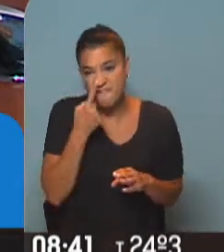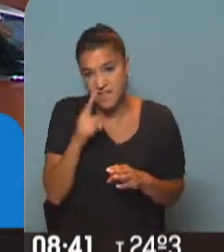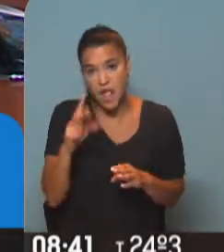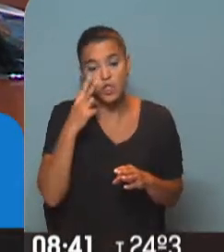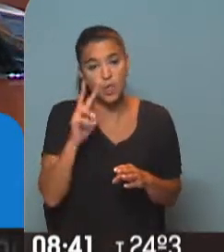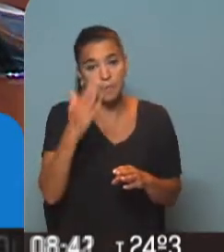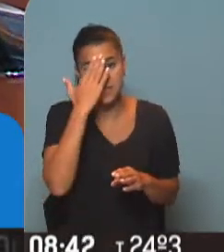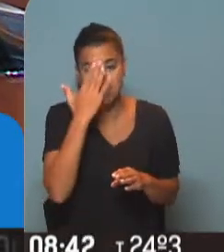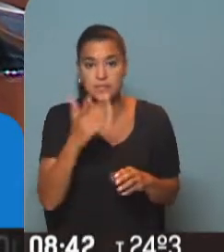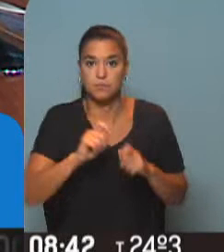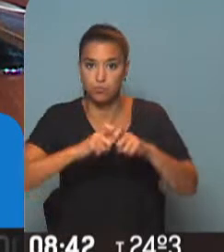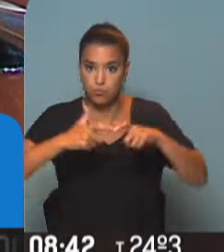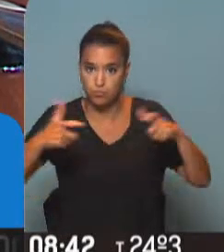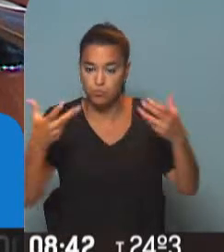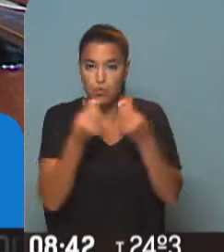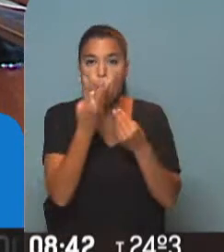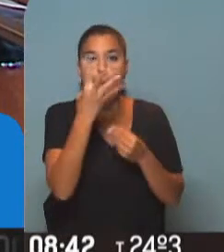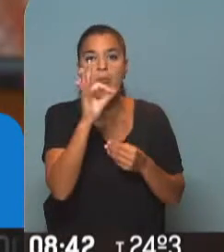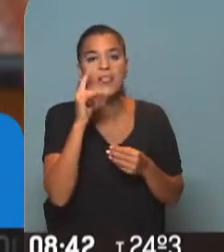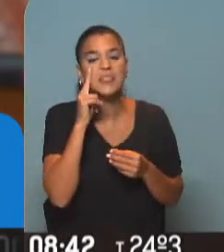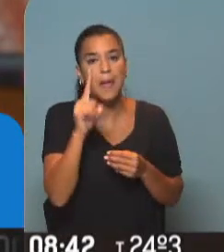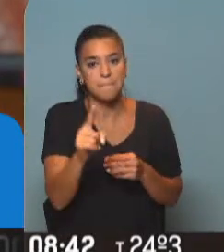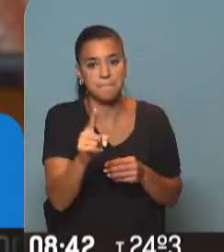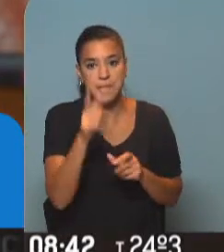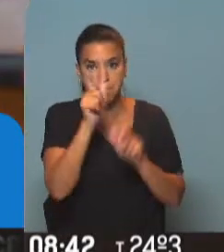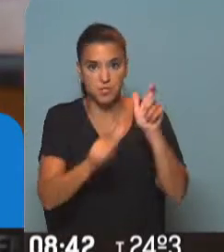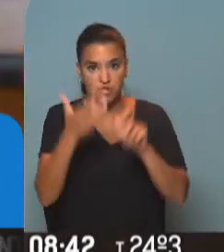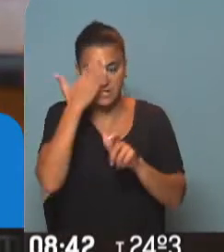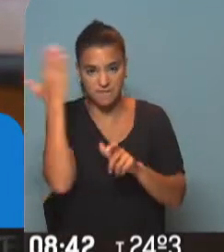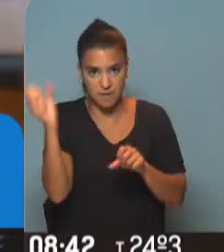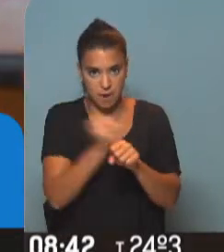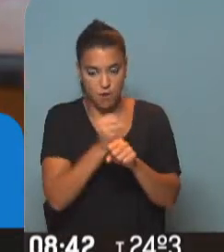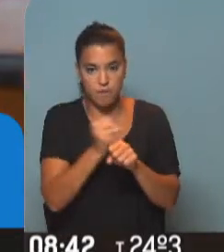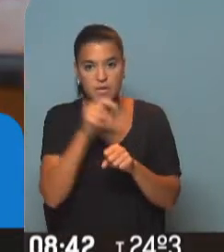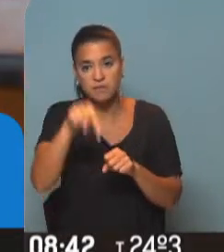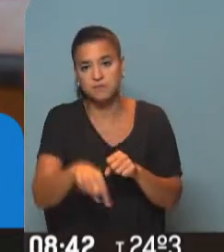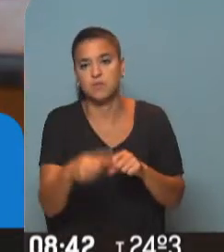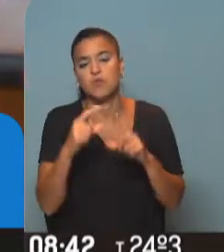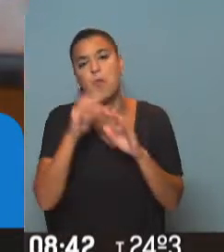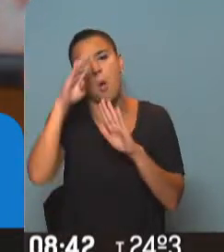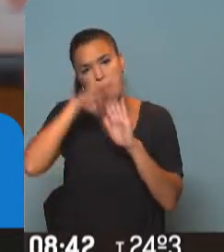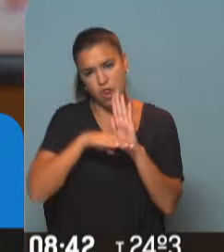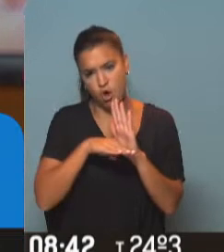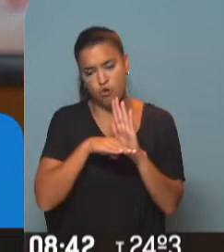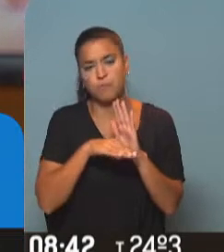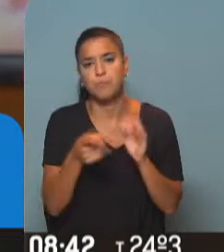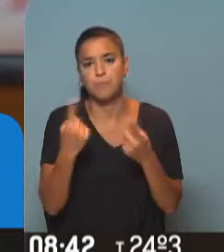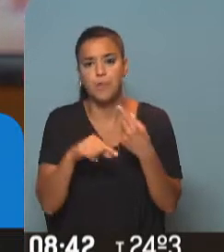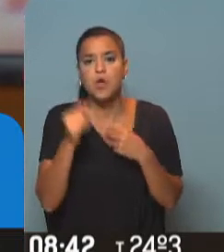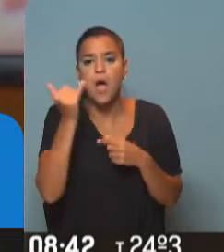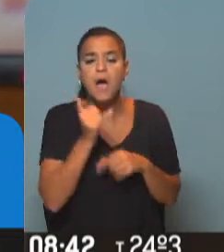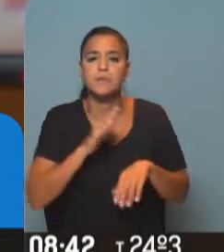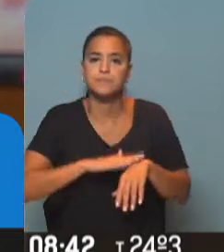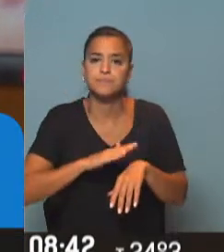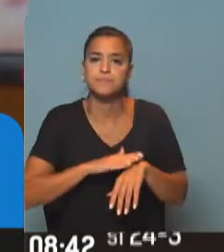brote muy importante con más de 40 mil casos confirmados este año el número de casos es mucho menor pero bueno todavía tenemos un tiempo